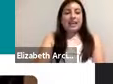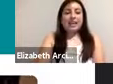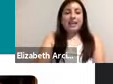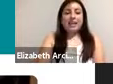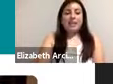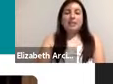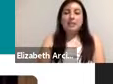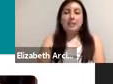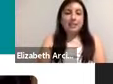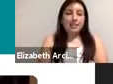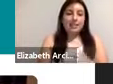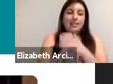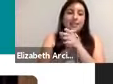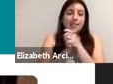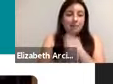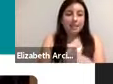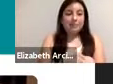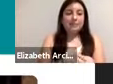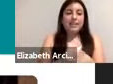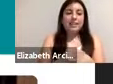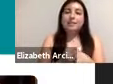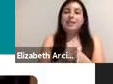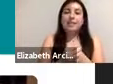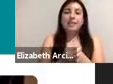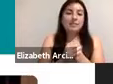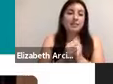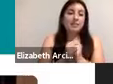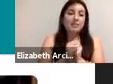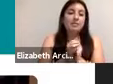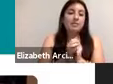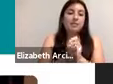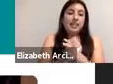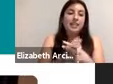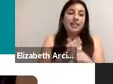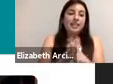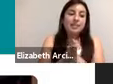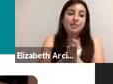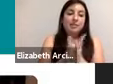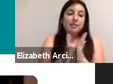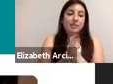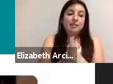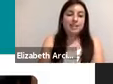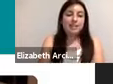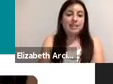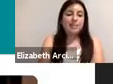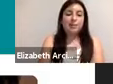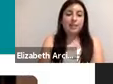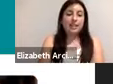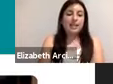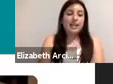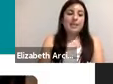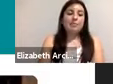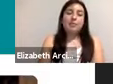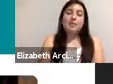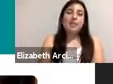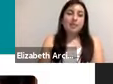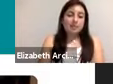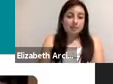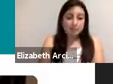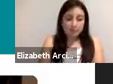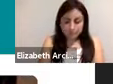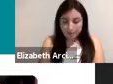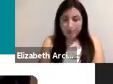finalmente a una especialista extraordinaria. Es maestra en rehabilitación neurológica, tiene un doctorado en ciencias biológicas, pero más